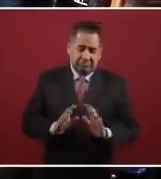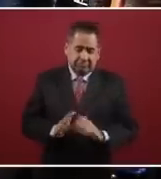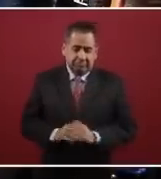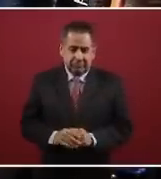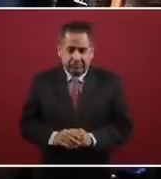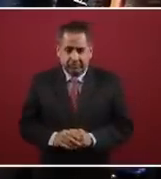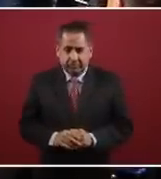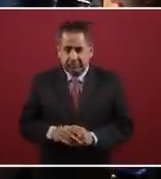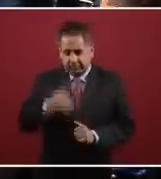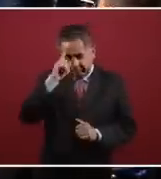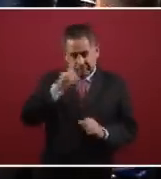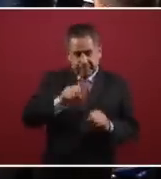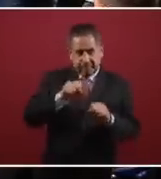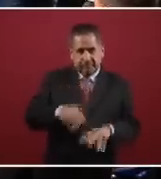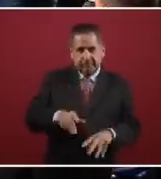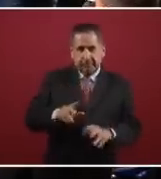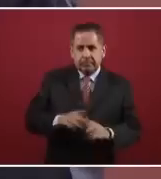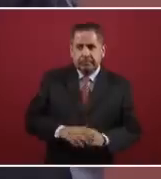se convierte en chatarra.